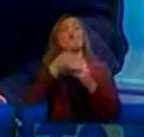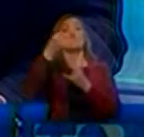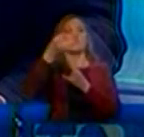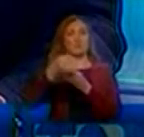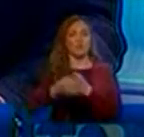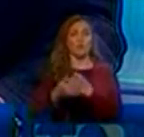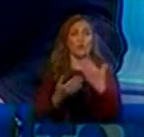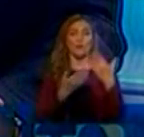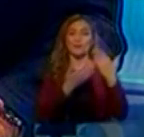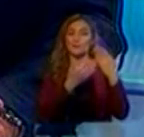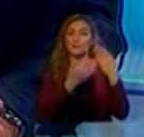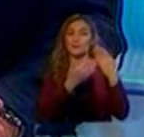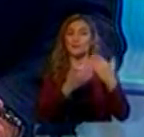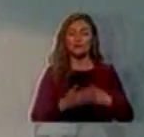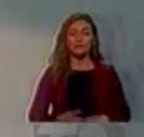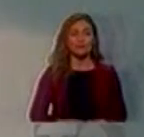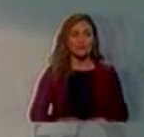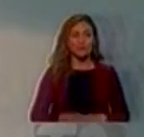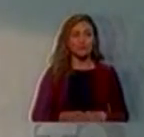sesión solemne.